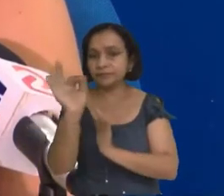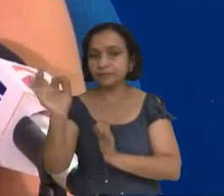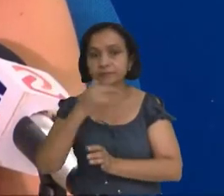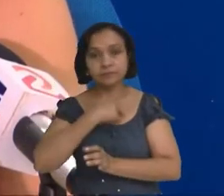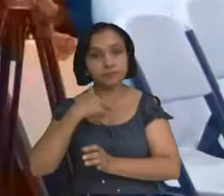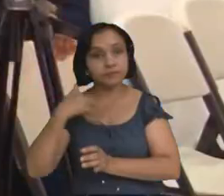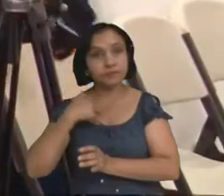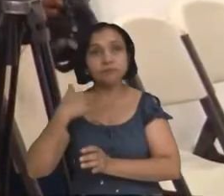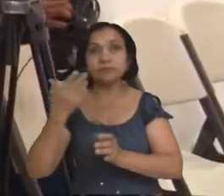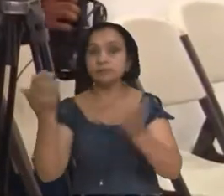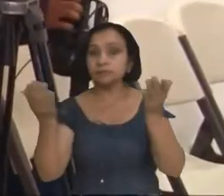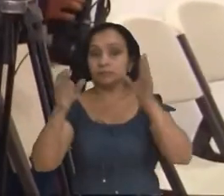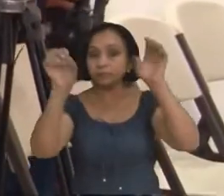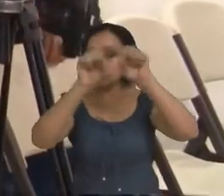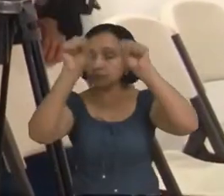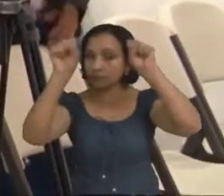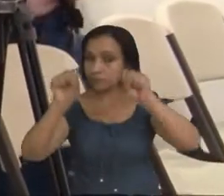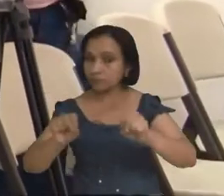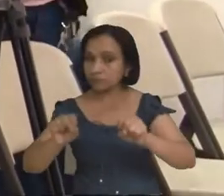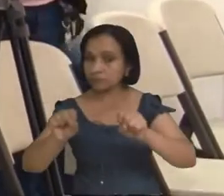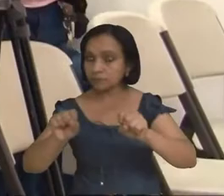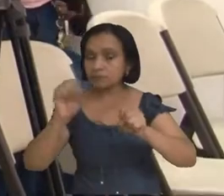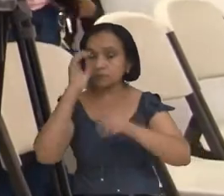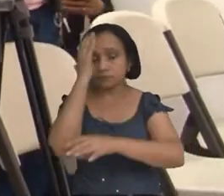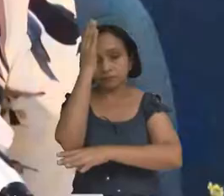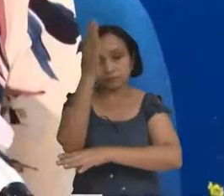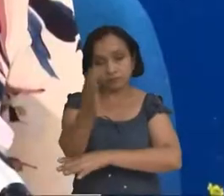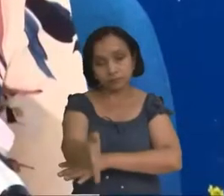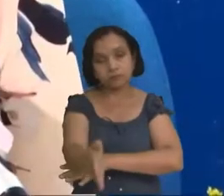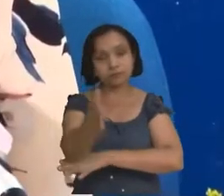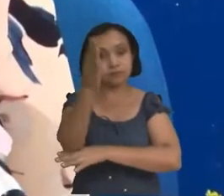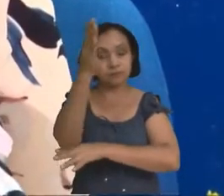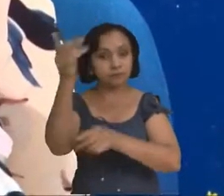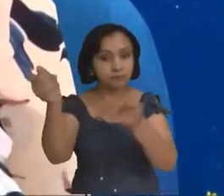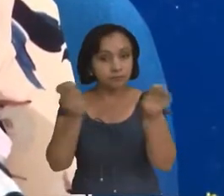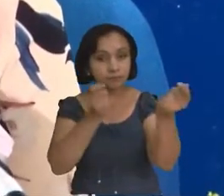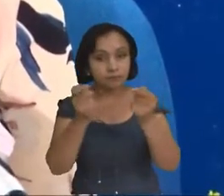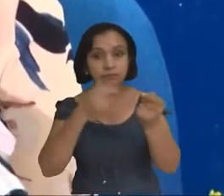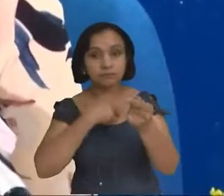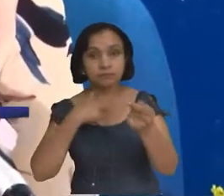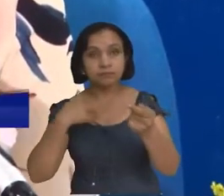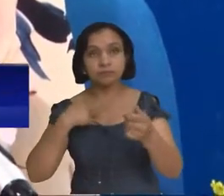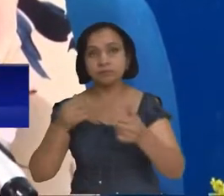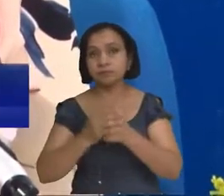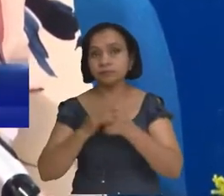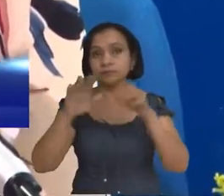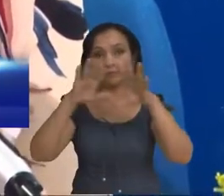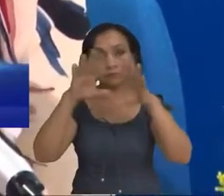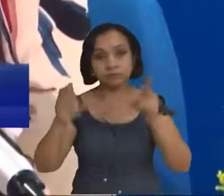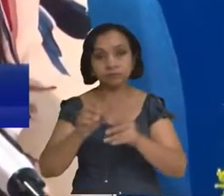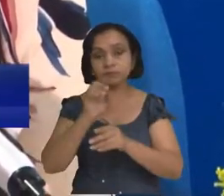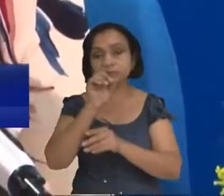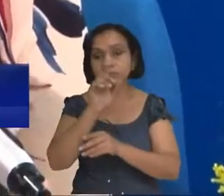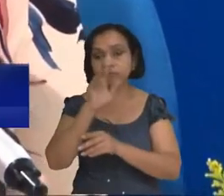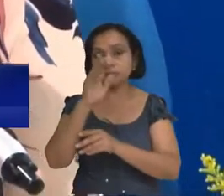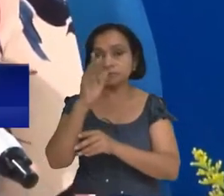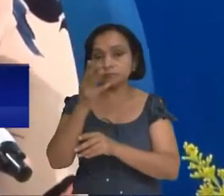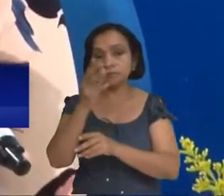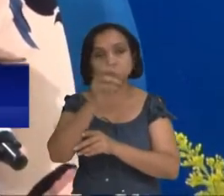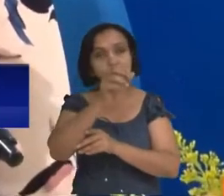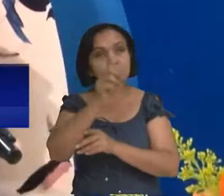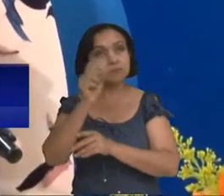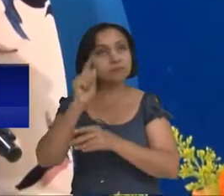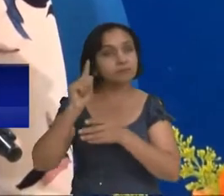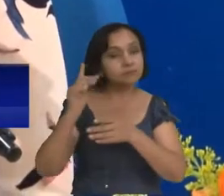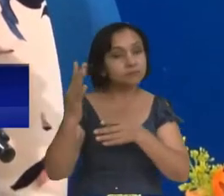realizando capacitaciones en los meros puestos de control de frontera. Estaremos disponiendo un total de 196 funcionarios en todos los puestos